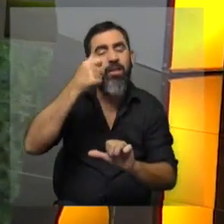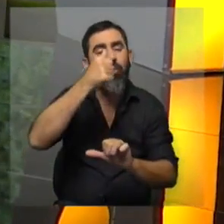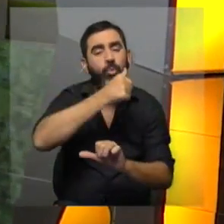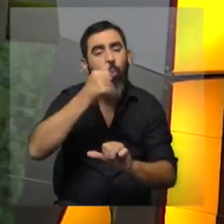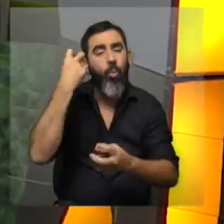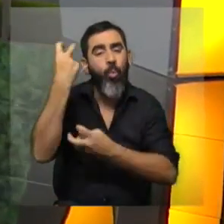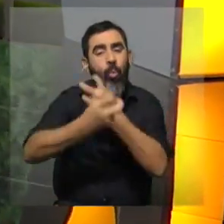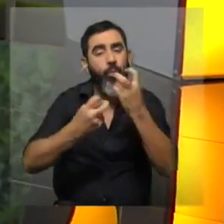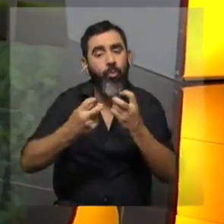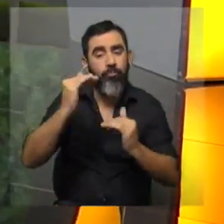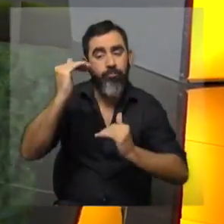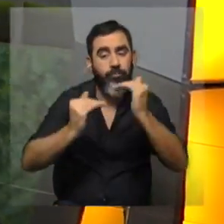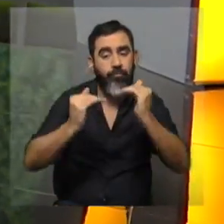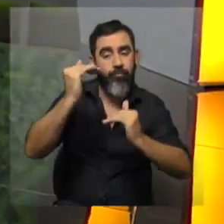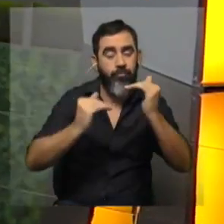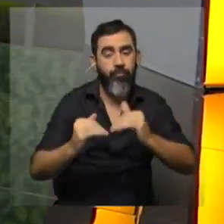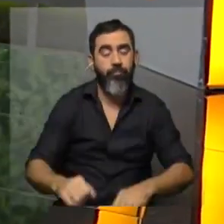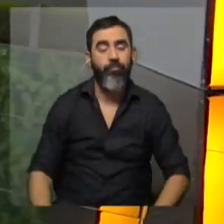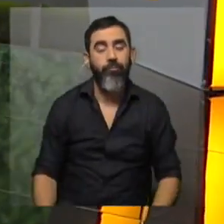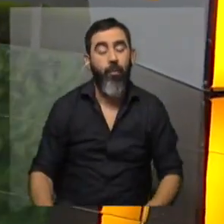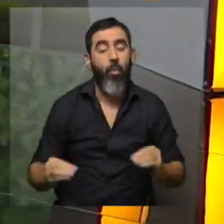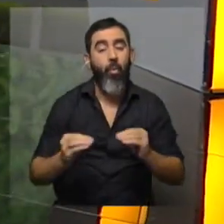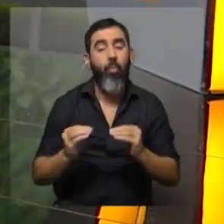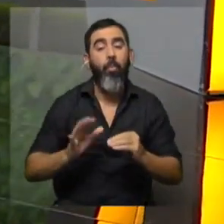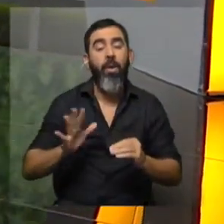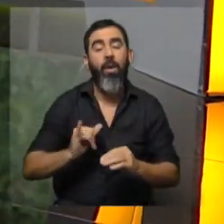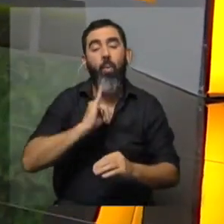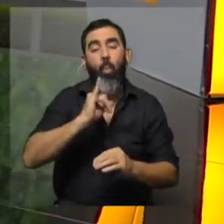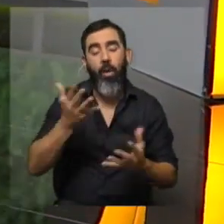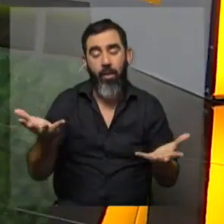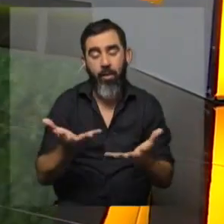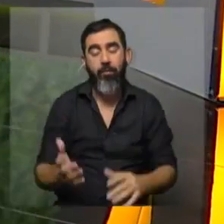para restablecer equilibrios? Daniela Hirschfeld nos lo cuenta en este informe.